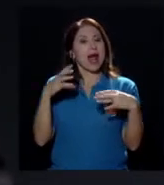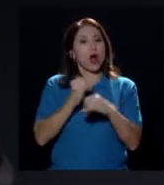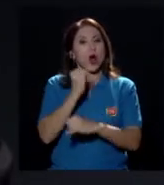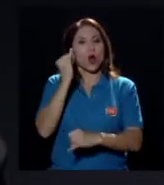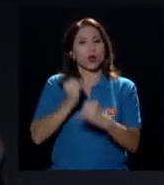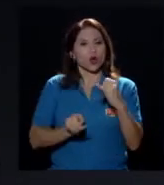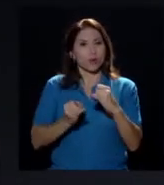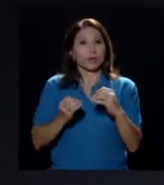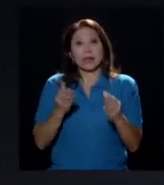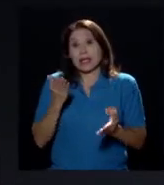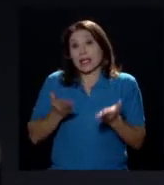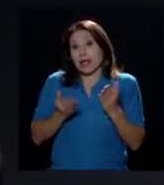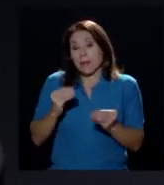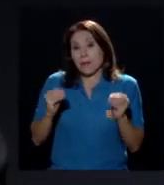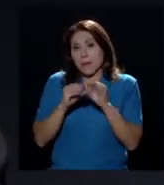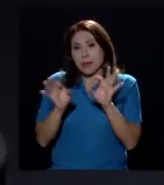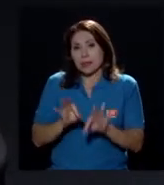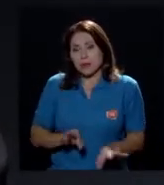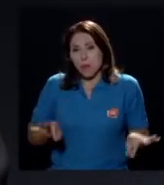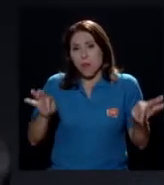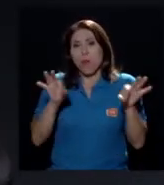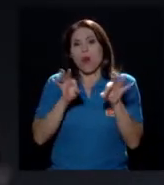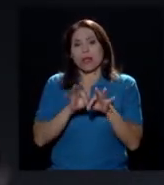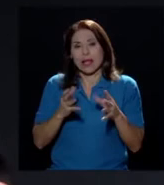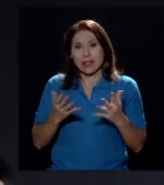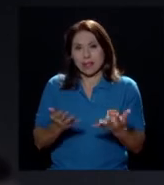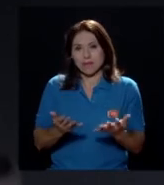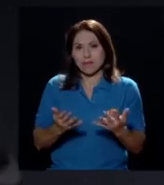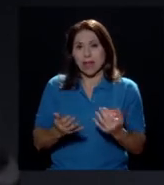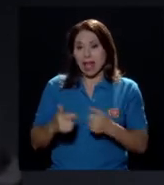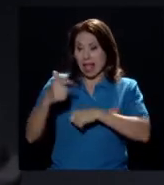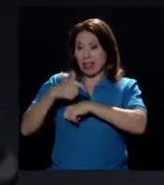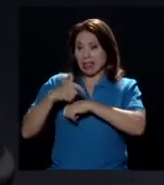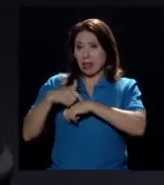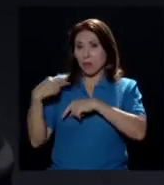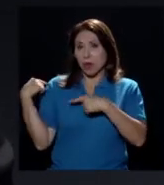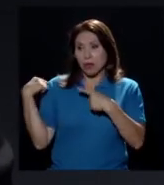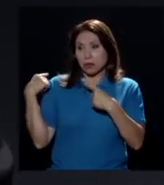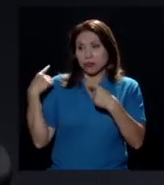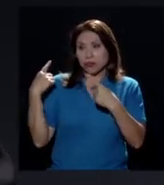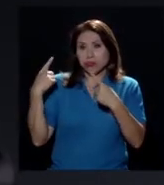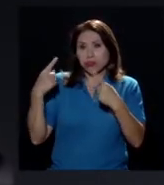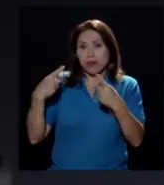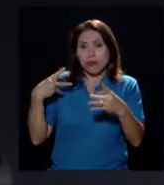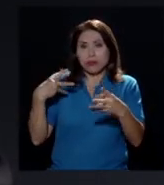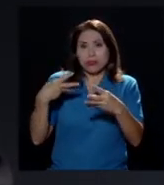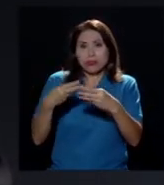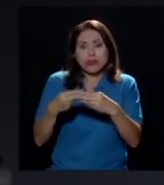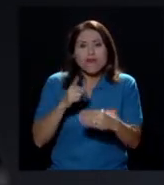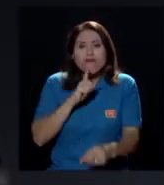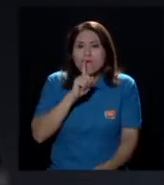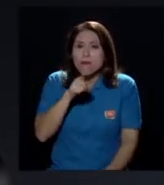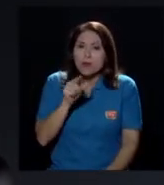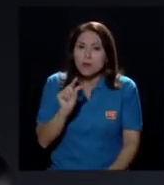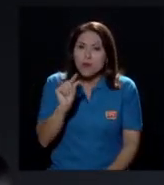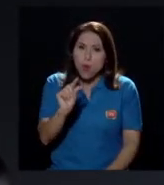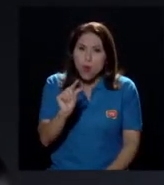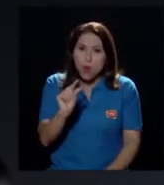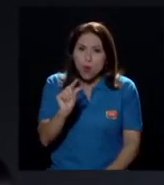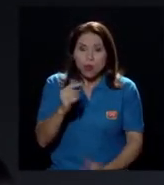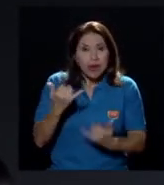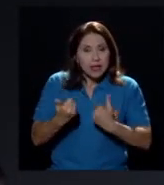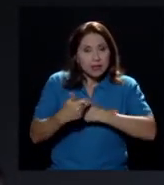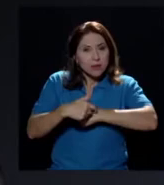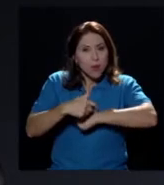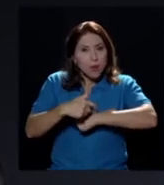más importante de esto, es que el tiempo que ha transcurrido es relativamente poco. En este momento no ha terminado